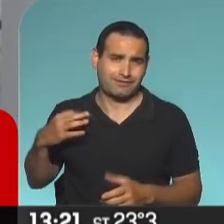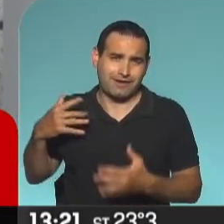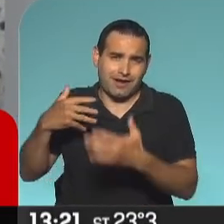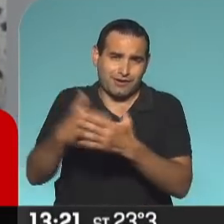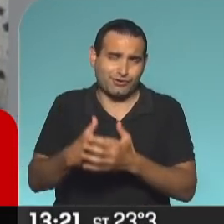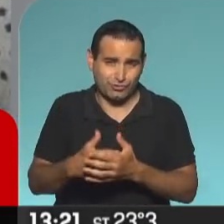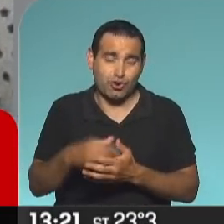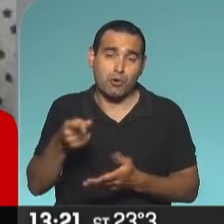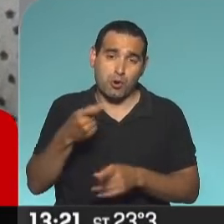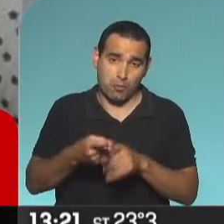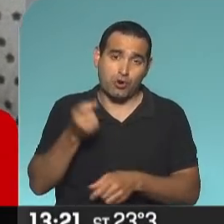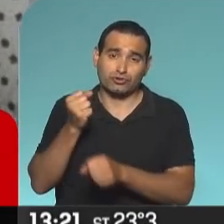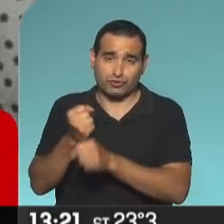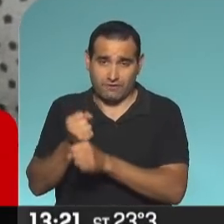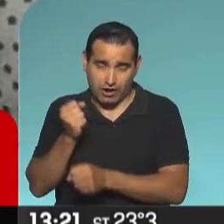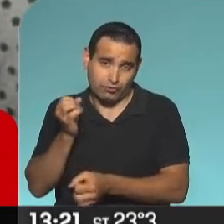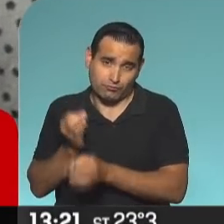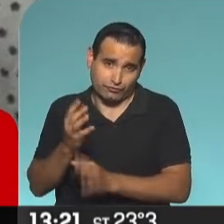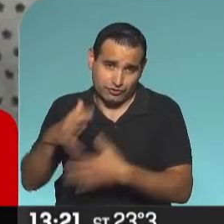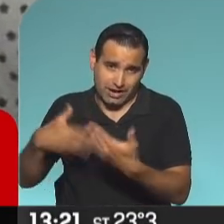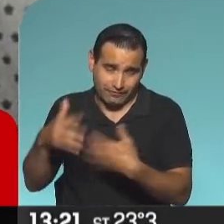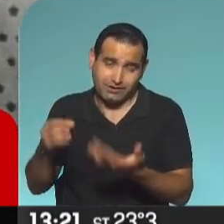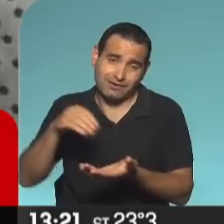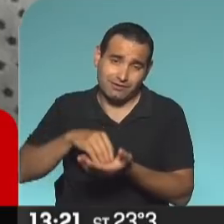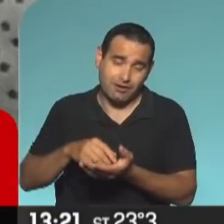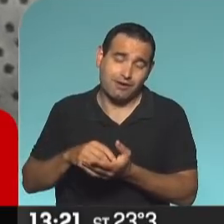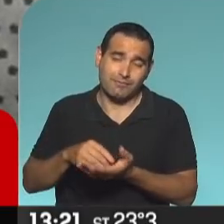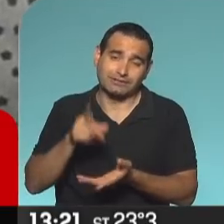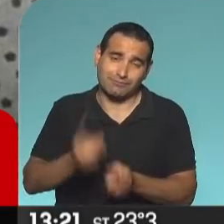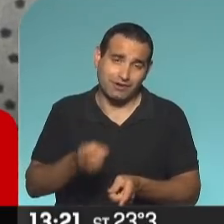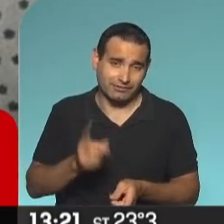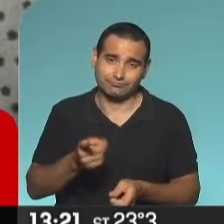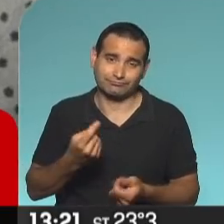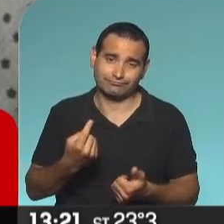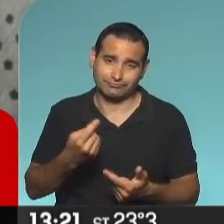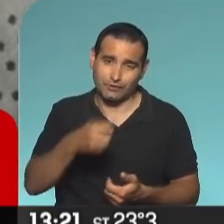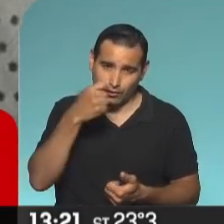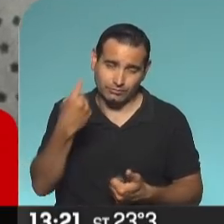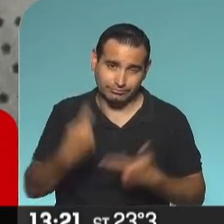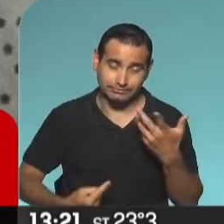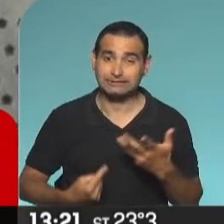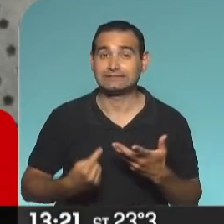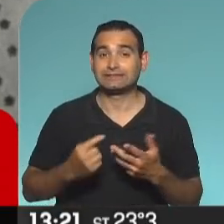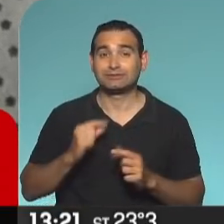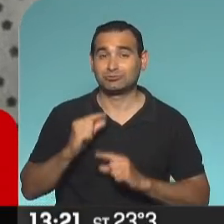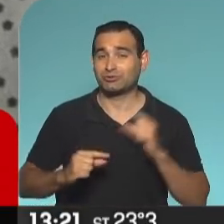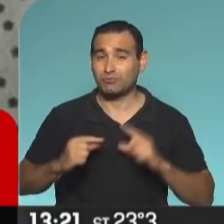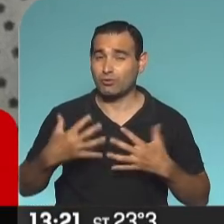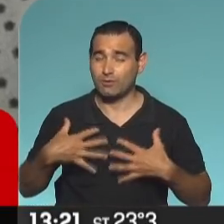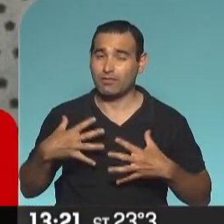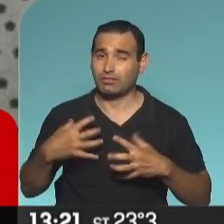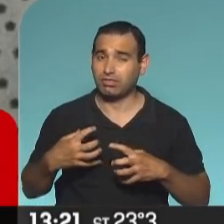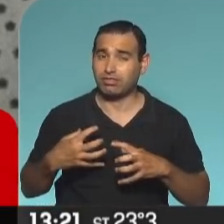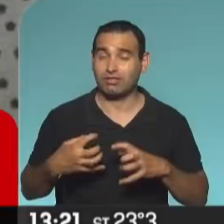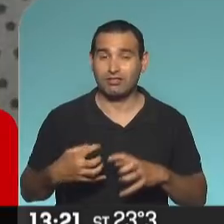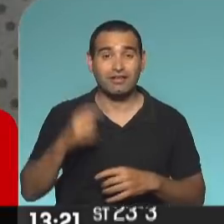profesional, sino en su vida personal, y que lamentablemente le fue pasando facturas, le fue dando avisos, y